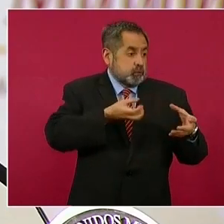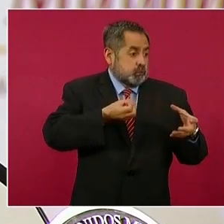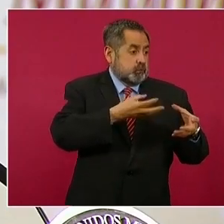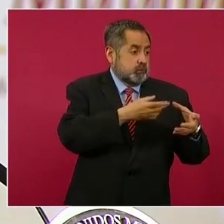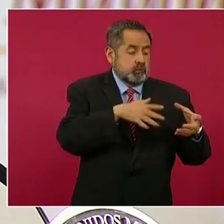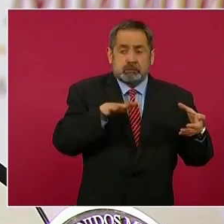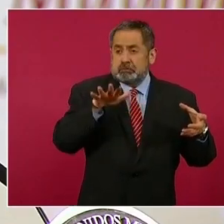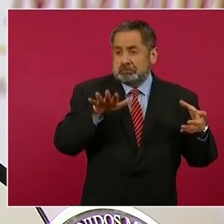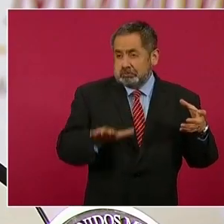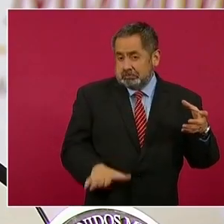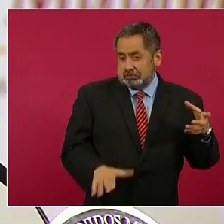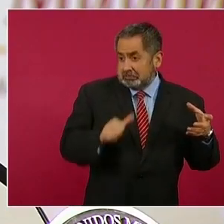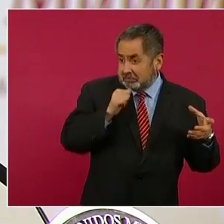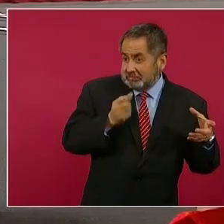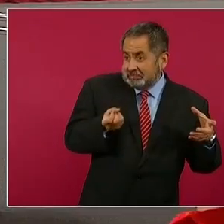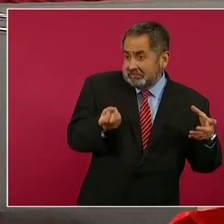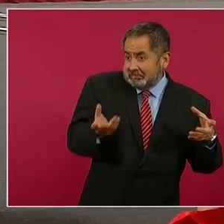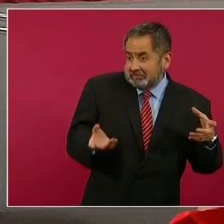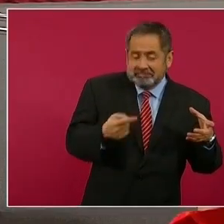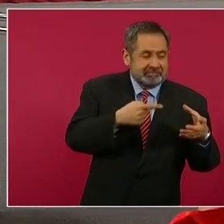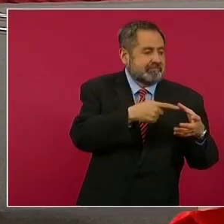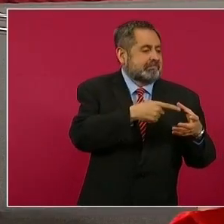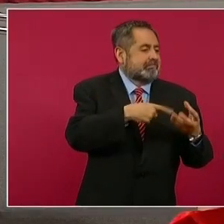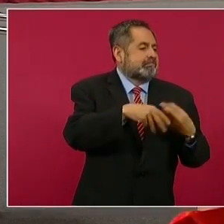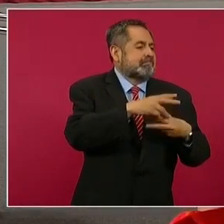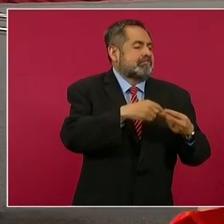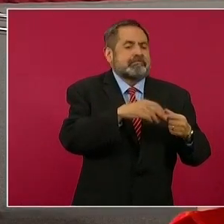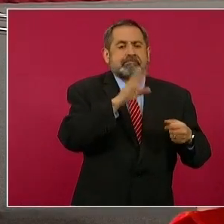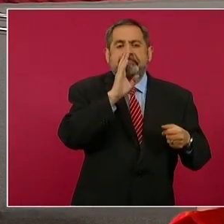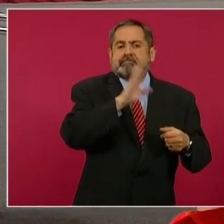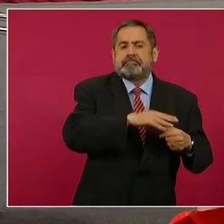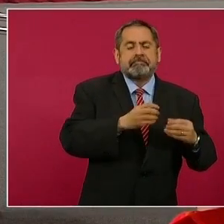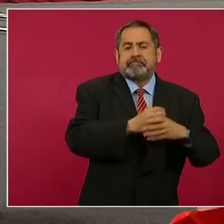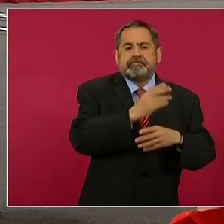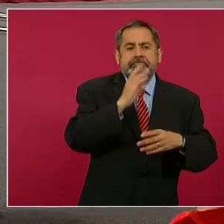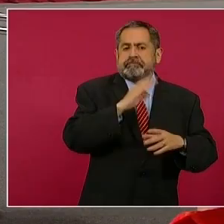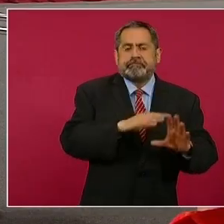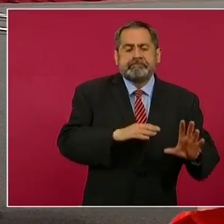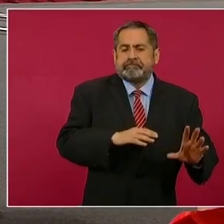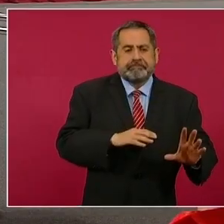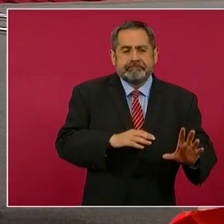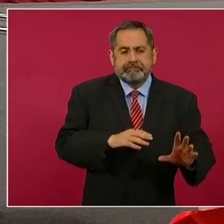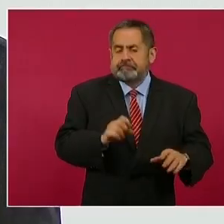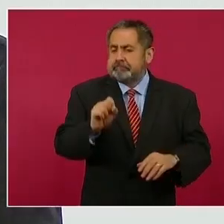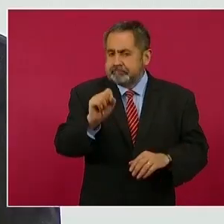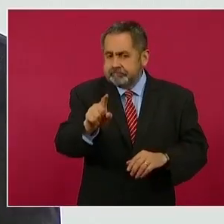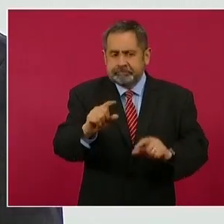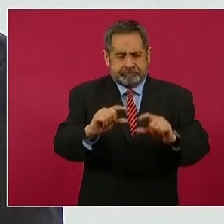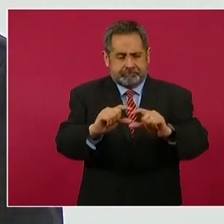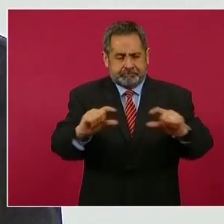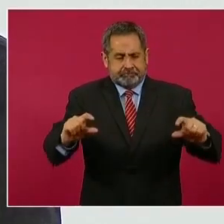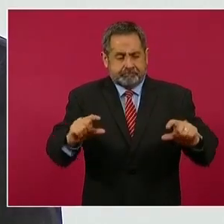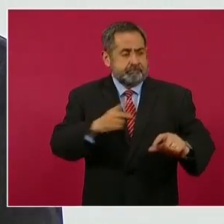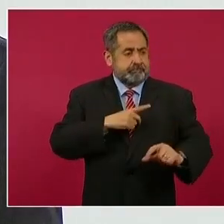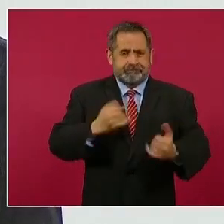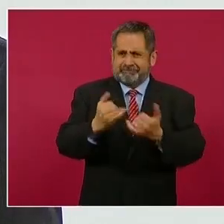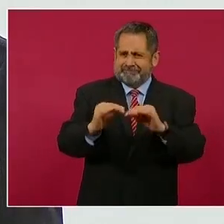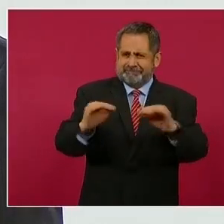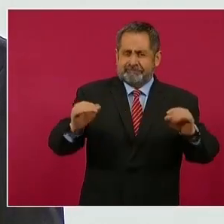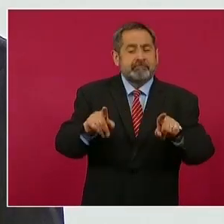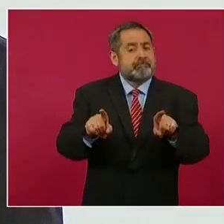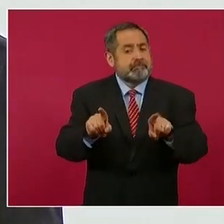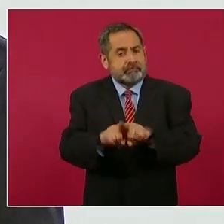también inadecuada de los recursos para la salud, incluidas las vacunas. A menos que los